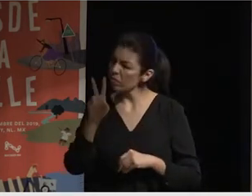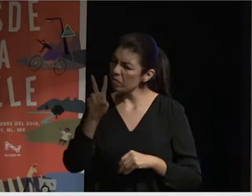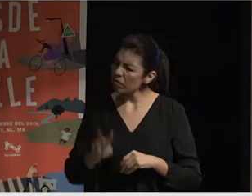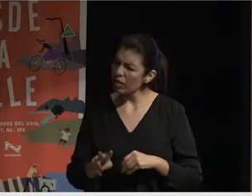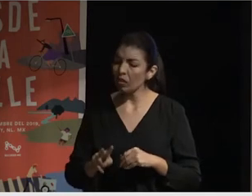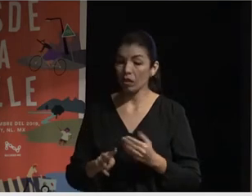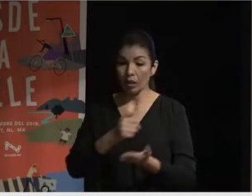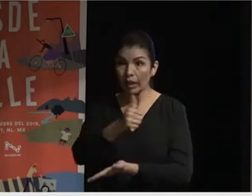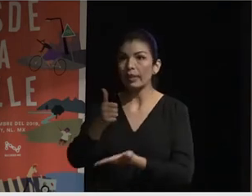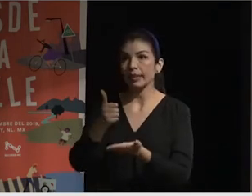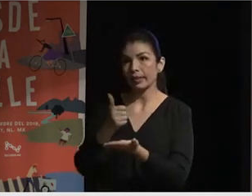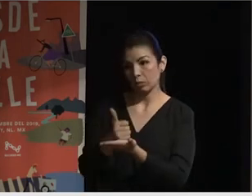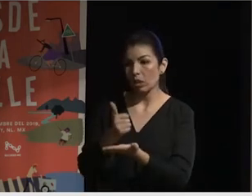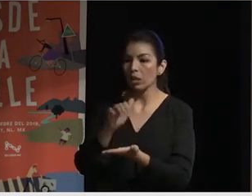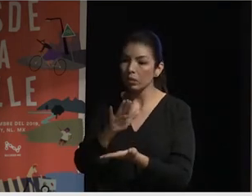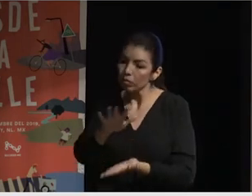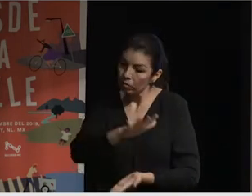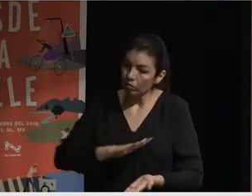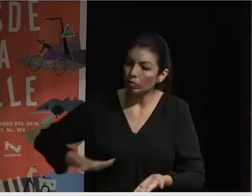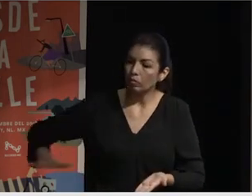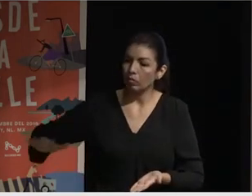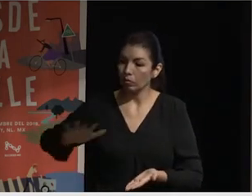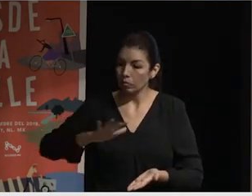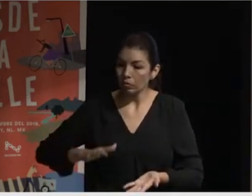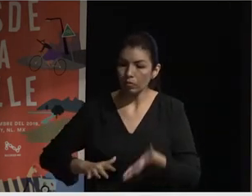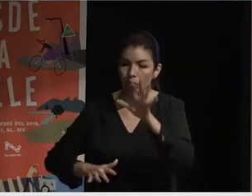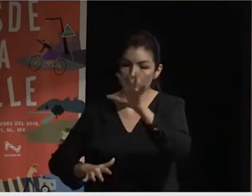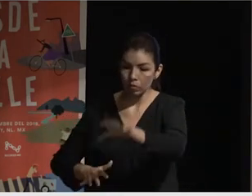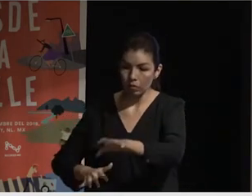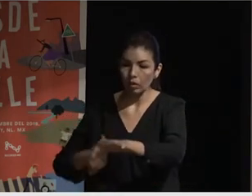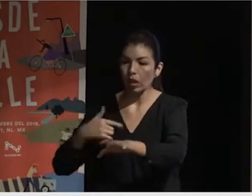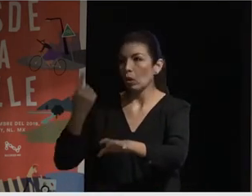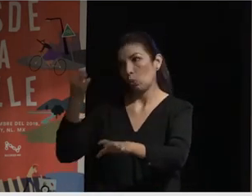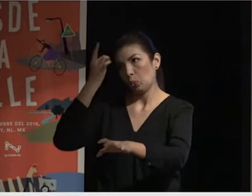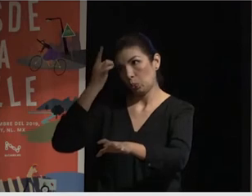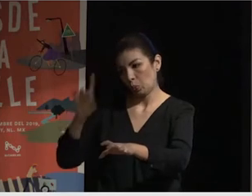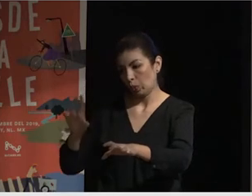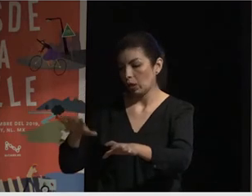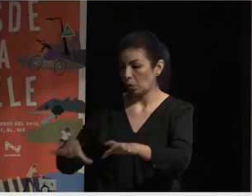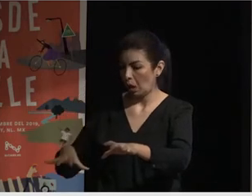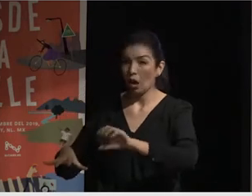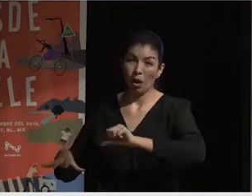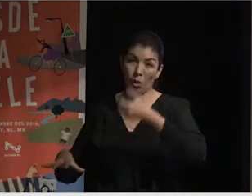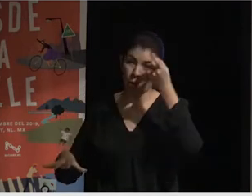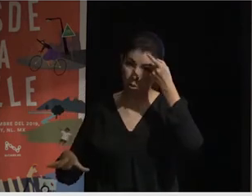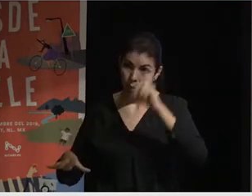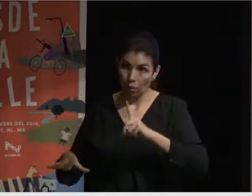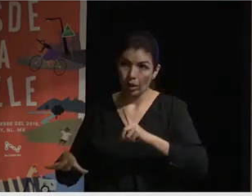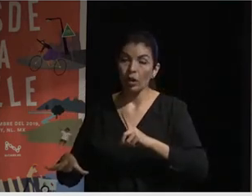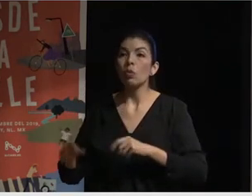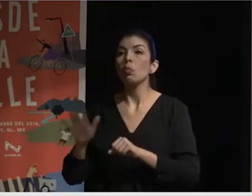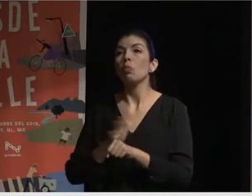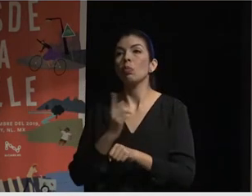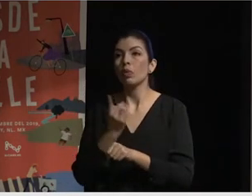a una decadencia también de los espacios por la falta de políticas públicas, de lo que comentaba Mariela.